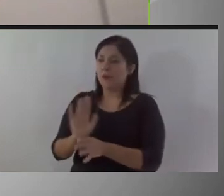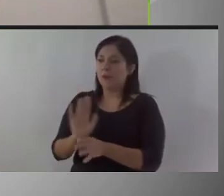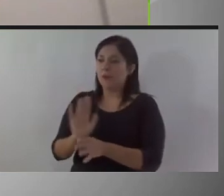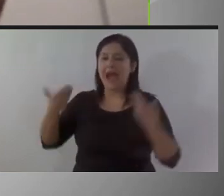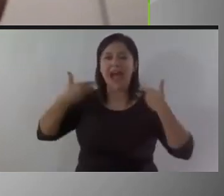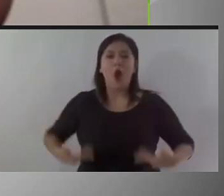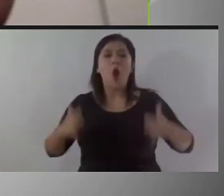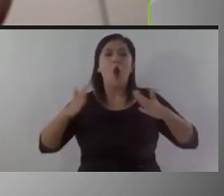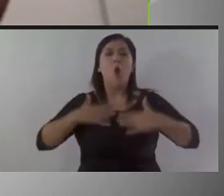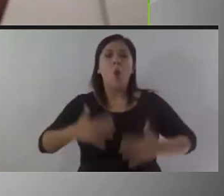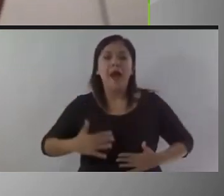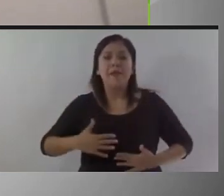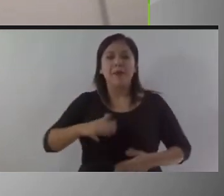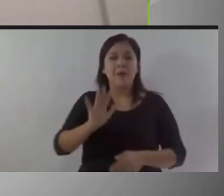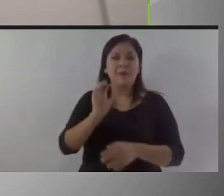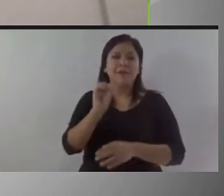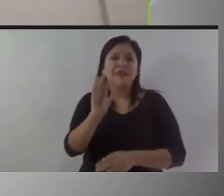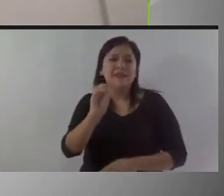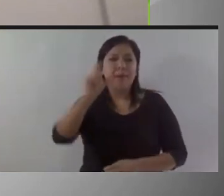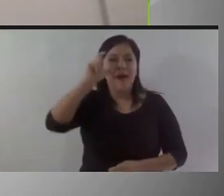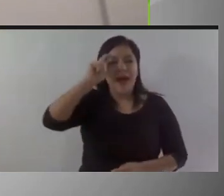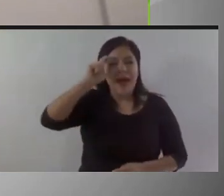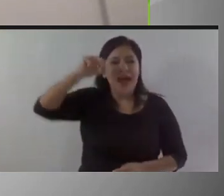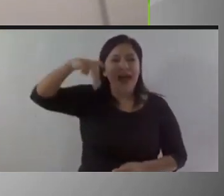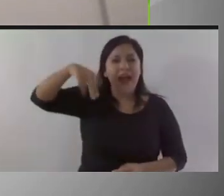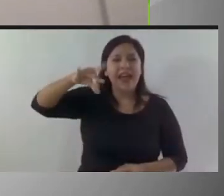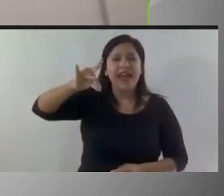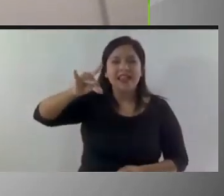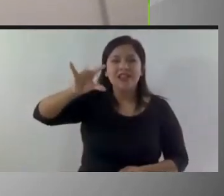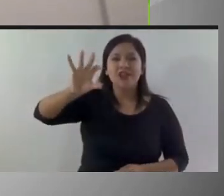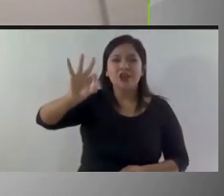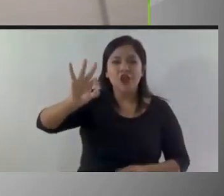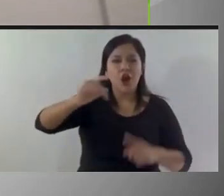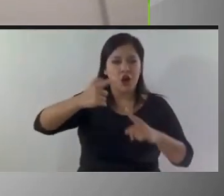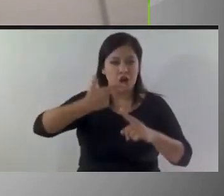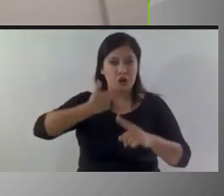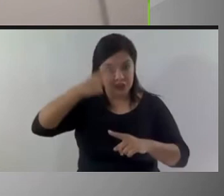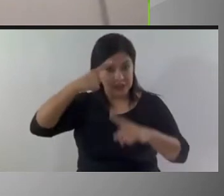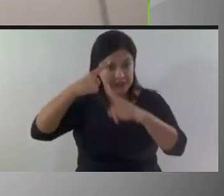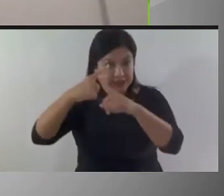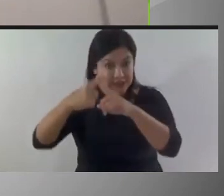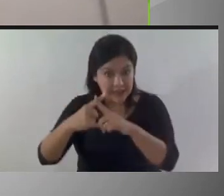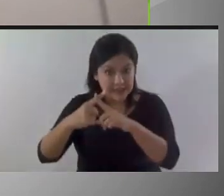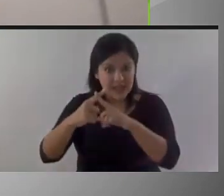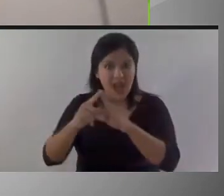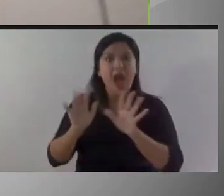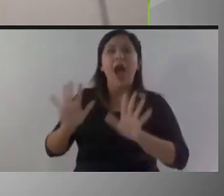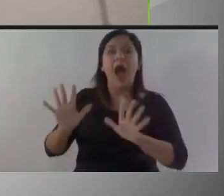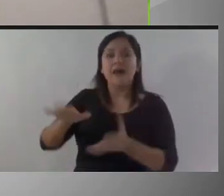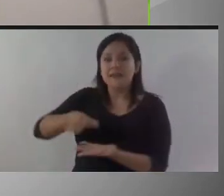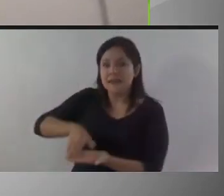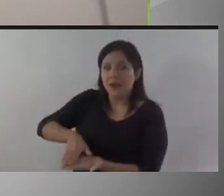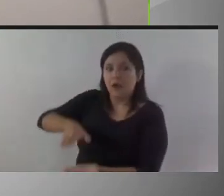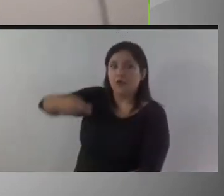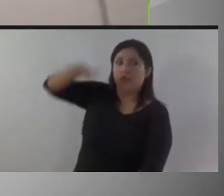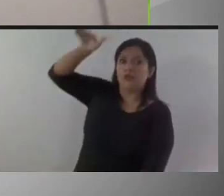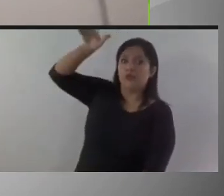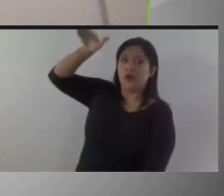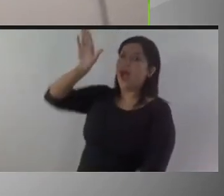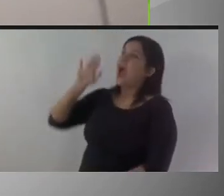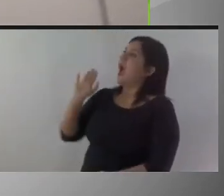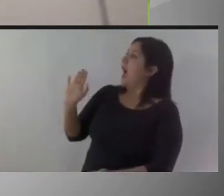endosex. Es decir, que al crecer no se nos note, no se nos noten esas características